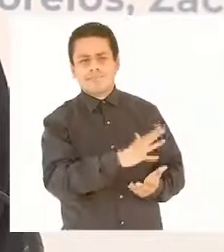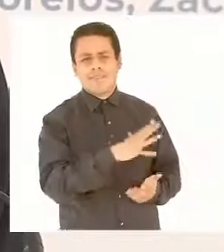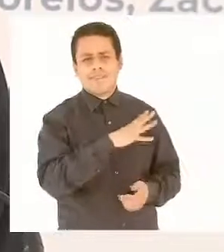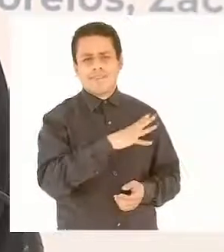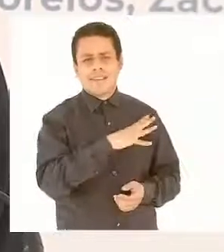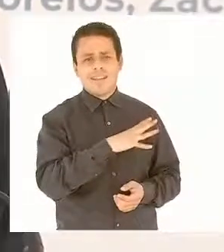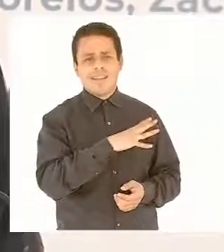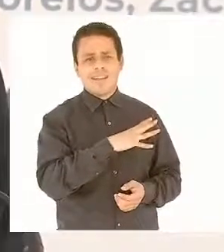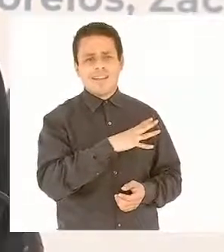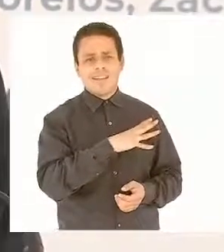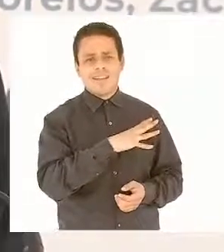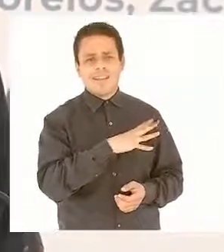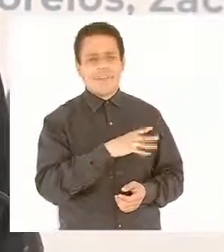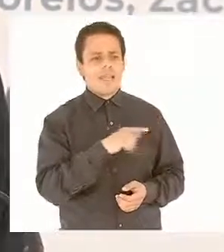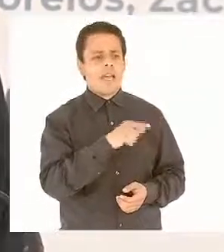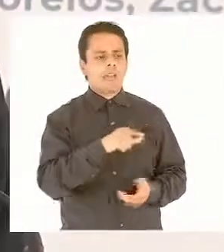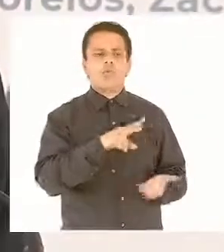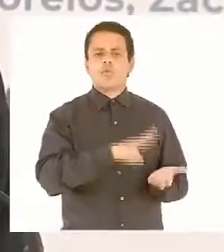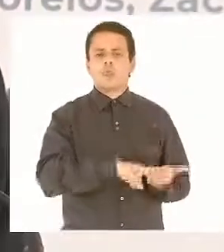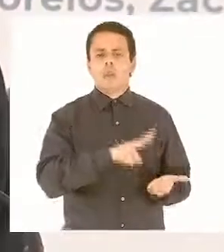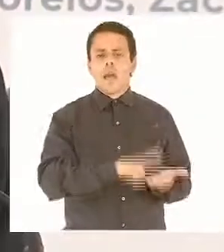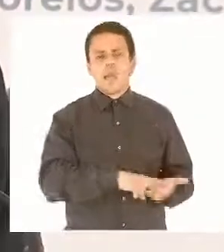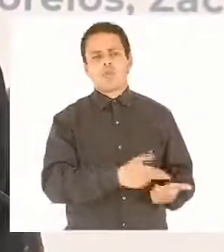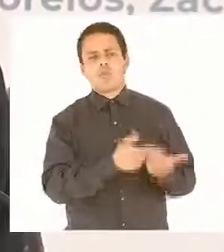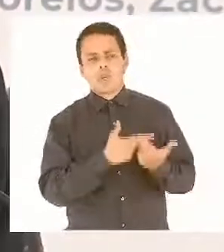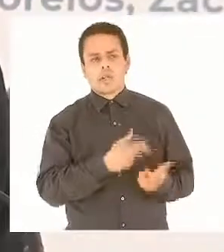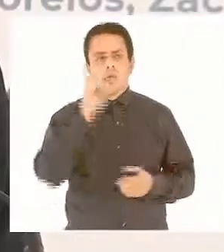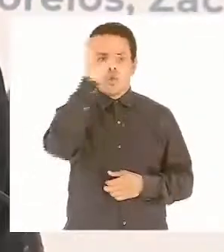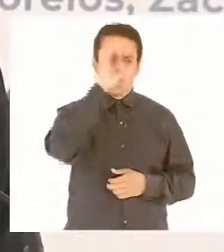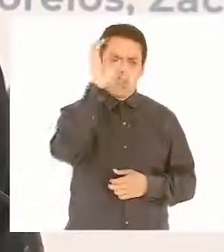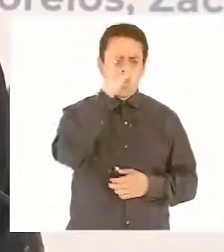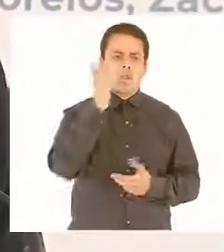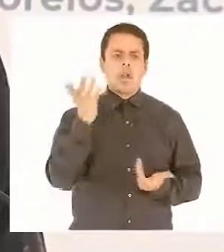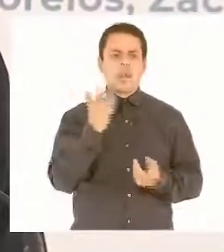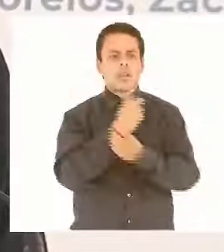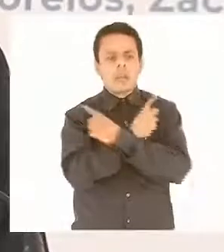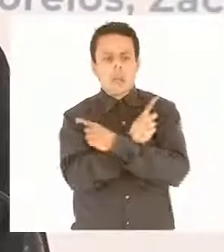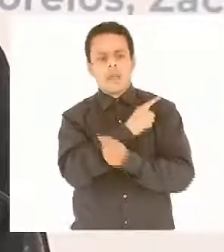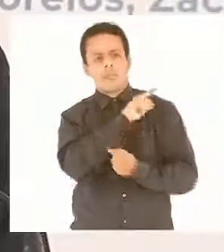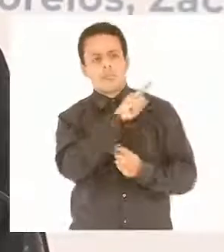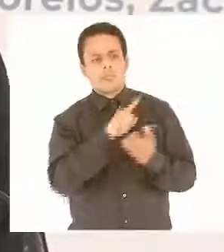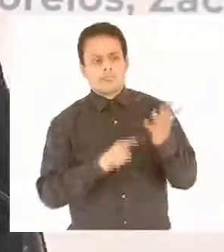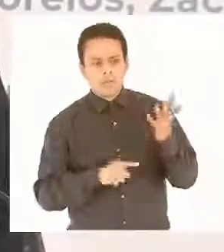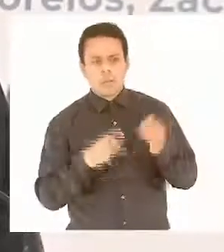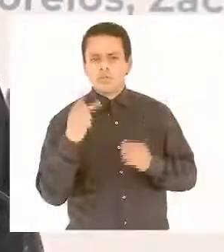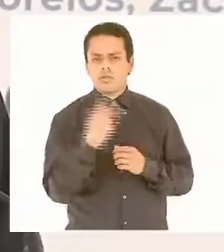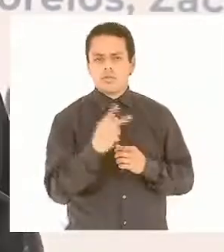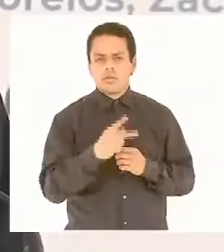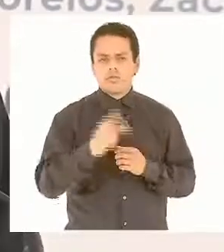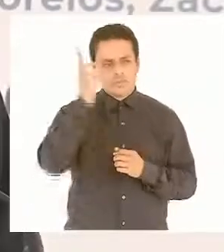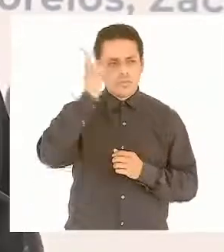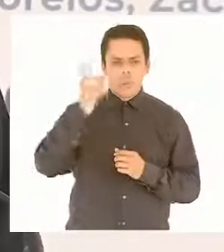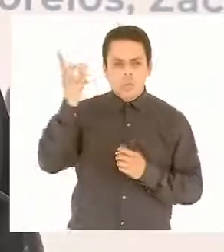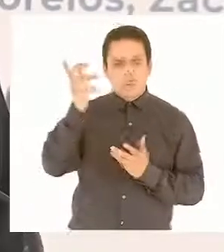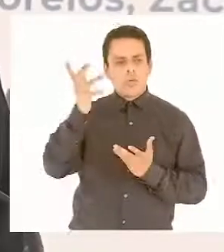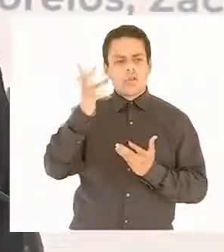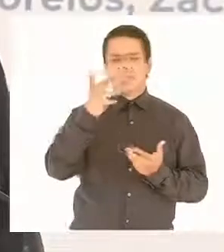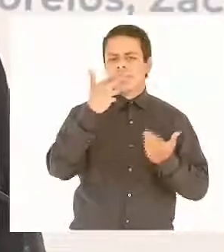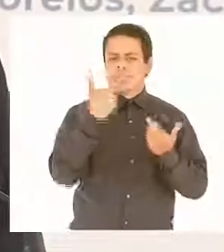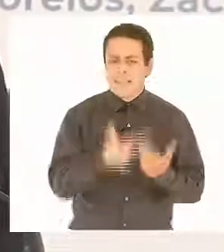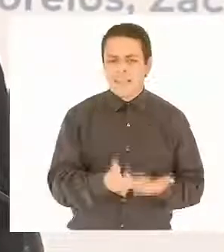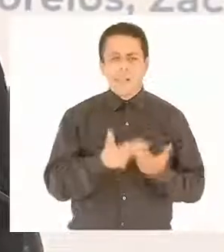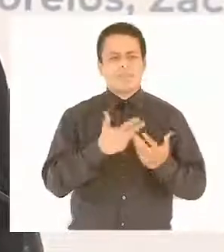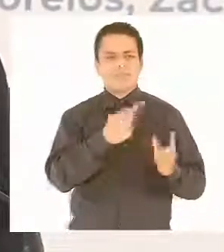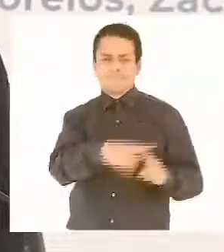con una gran reserva de valores culturales, morales, espirituales. Da